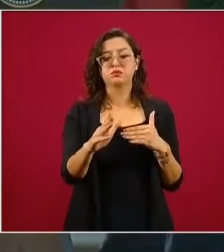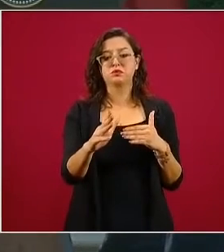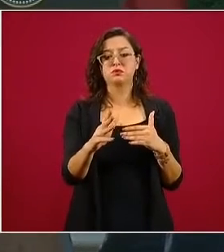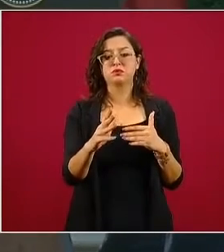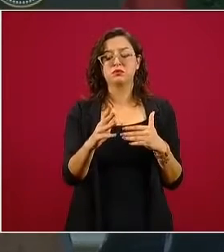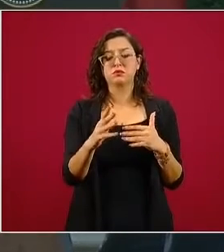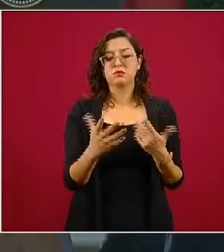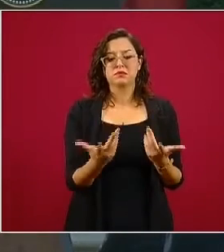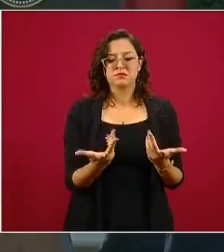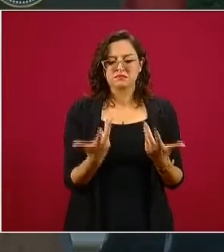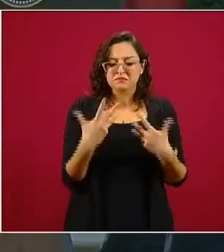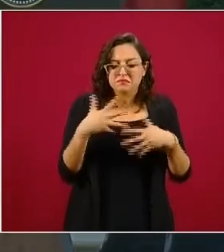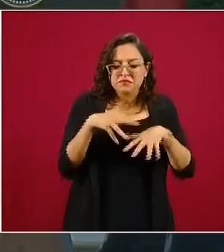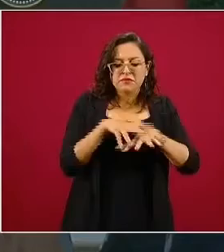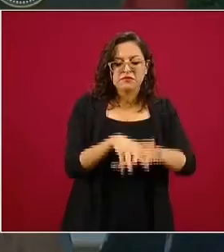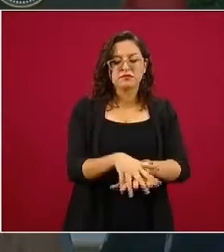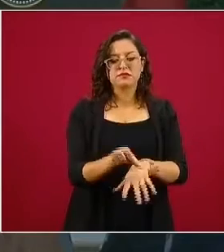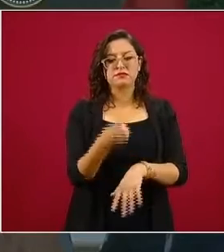Los tres países